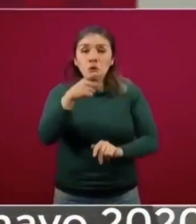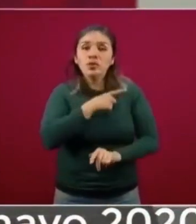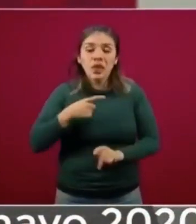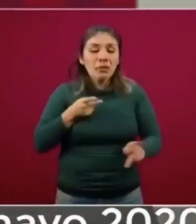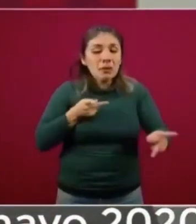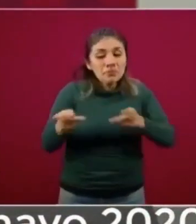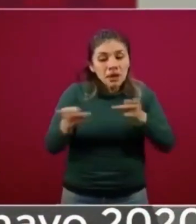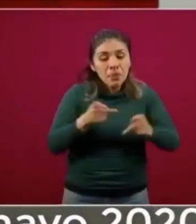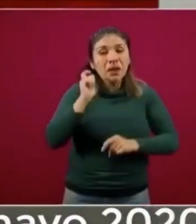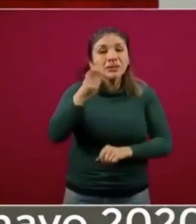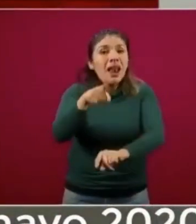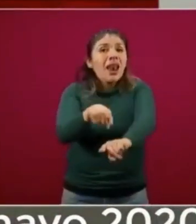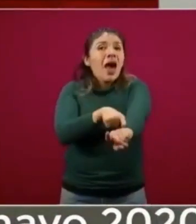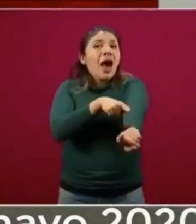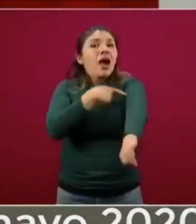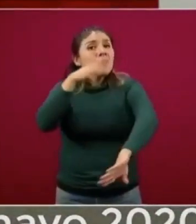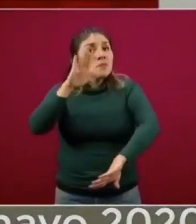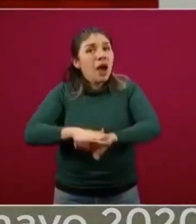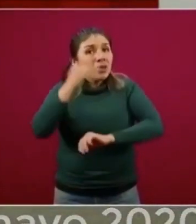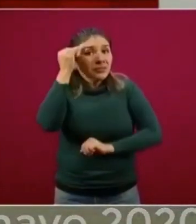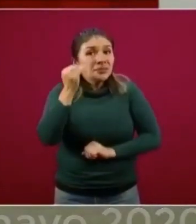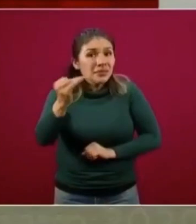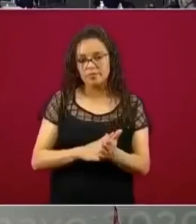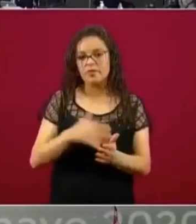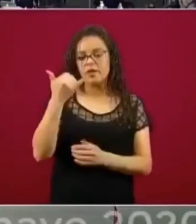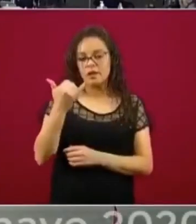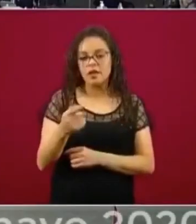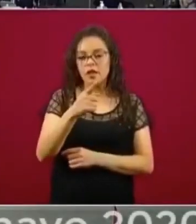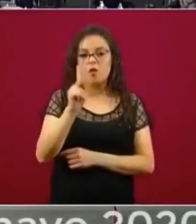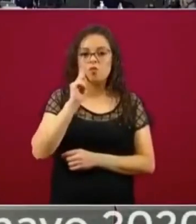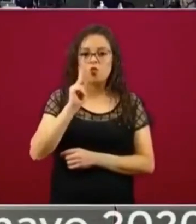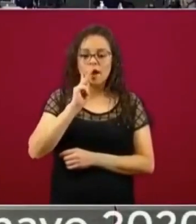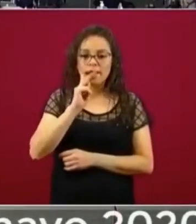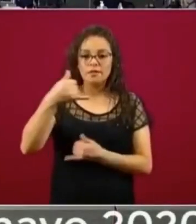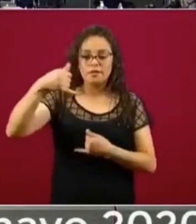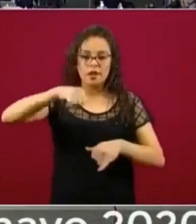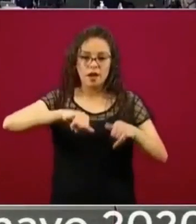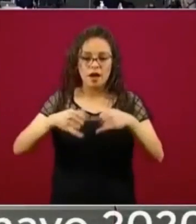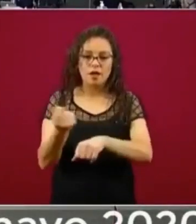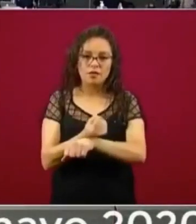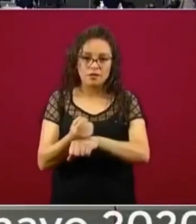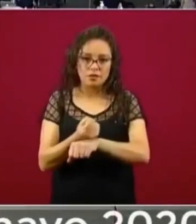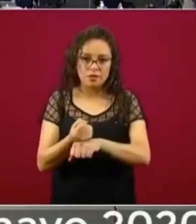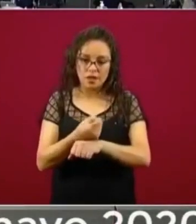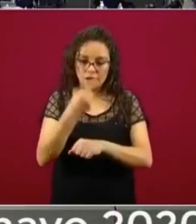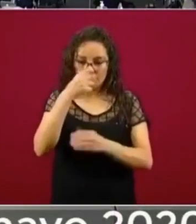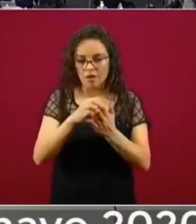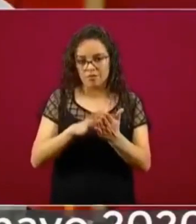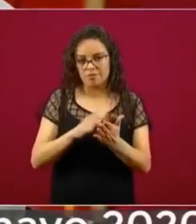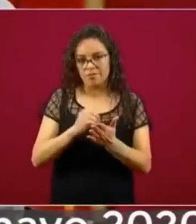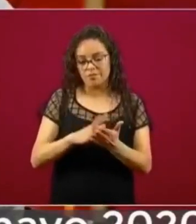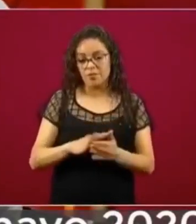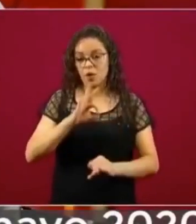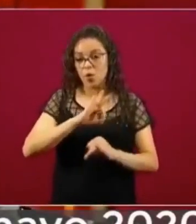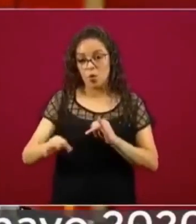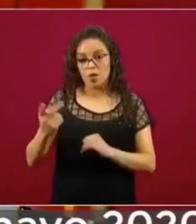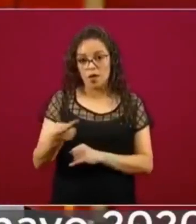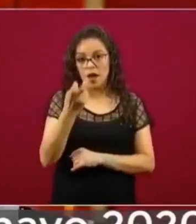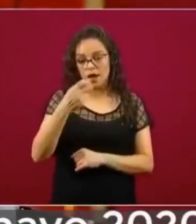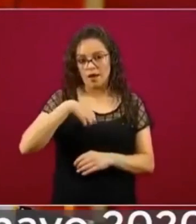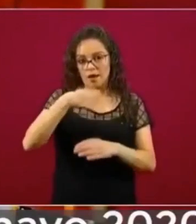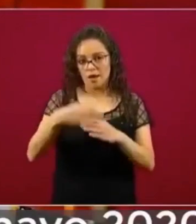que esto se presenta en parches. Termino con esta respuesta a esta pregunta que le agradezco, Andrea, que